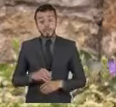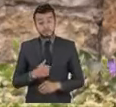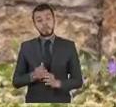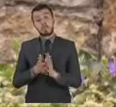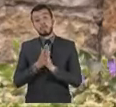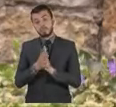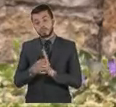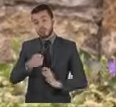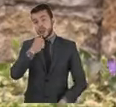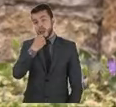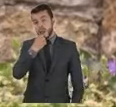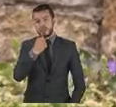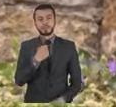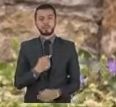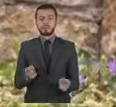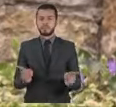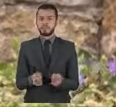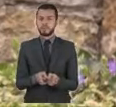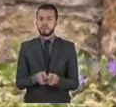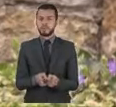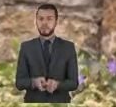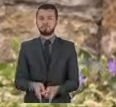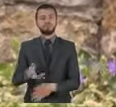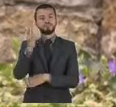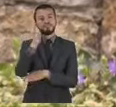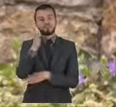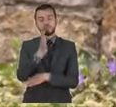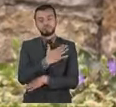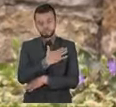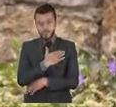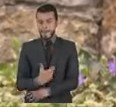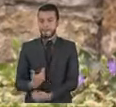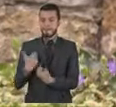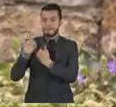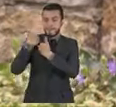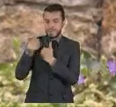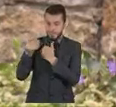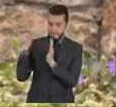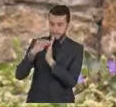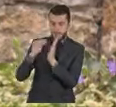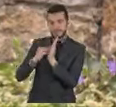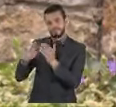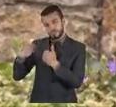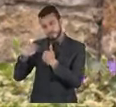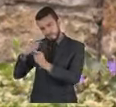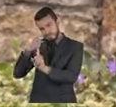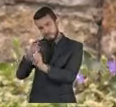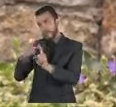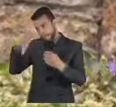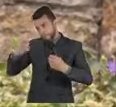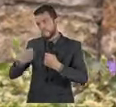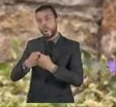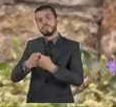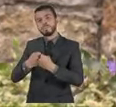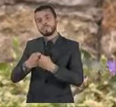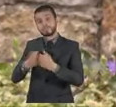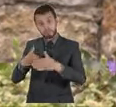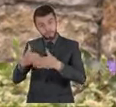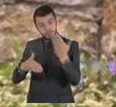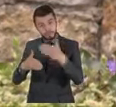y realice una pequeña intervención, cómo desde su misionalidad puede contribuir y contribuirá a la alianza. Una vez suceda